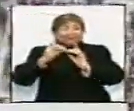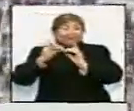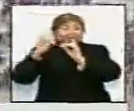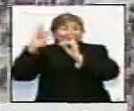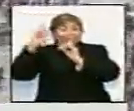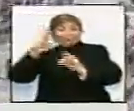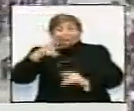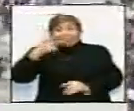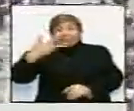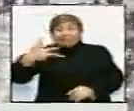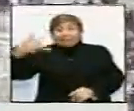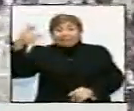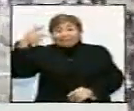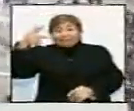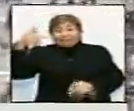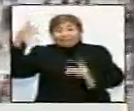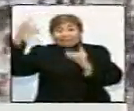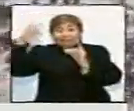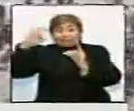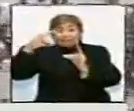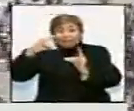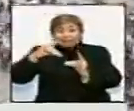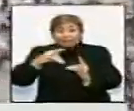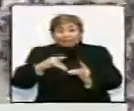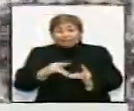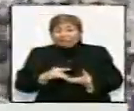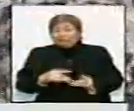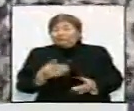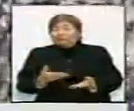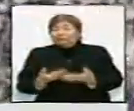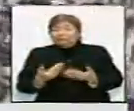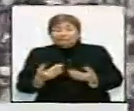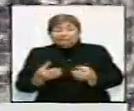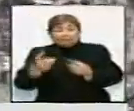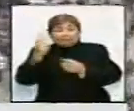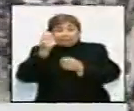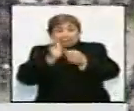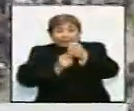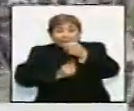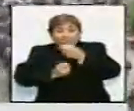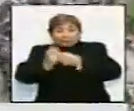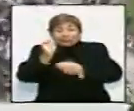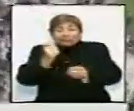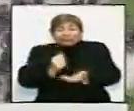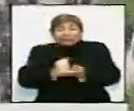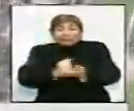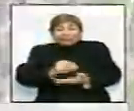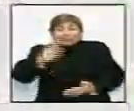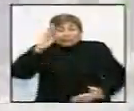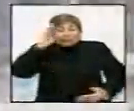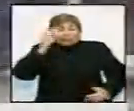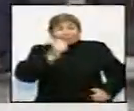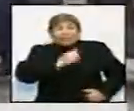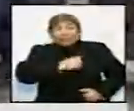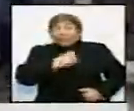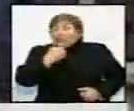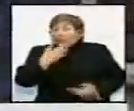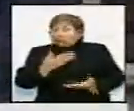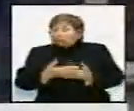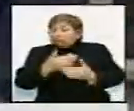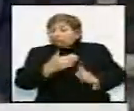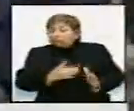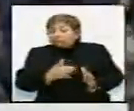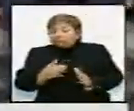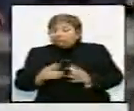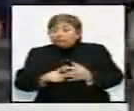del tercer piso de estructuras colapsadas con descenso de cuerdas con el apoyo de la Policía Nacional del Perú. El evento de prevención